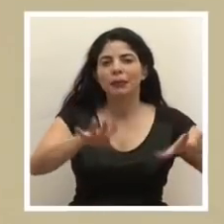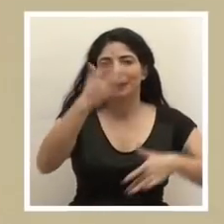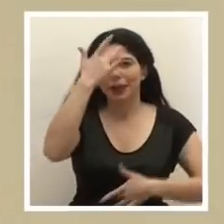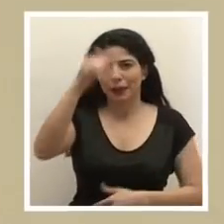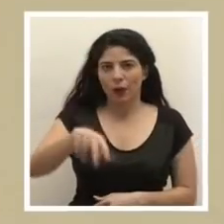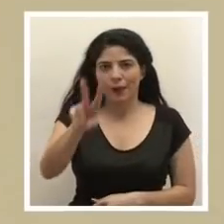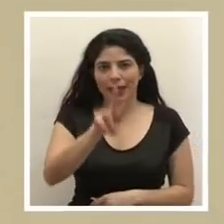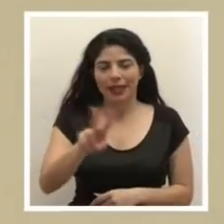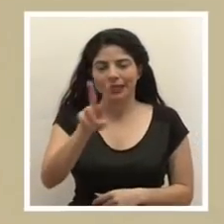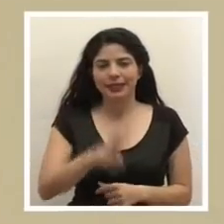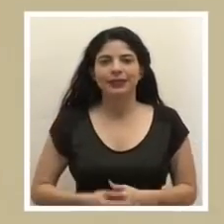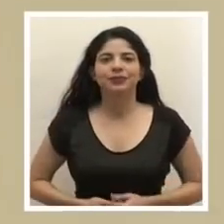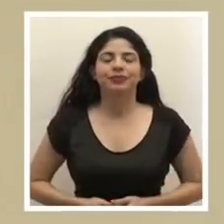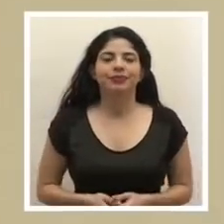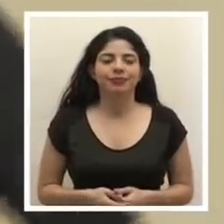de este viernes.